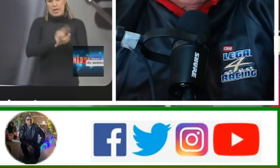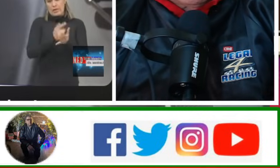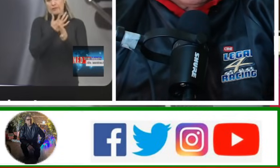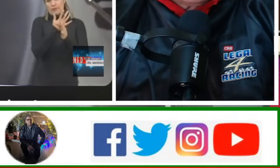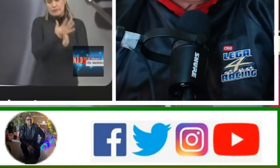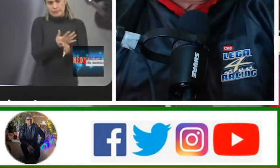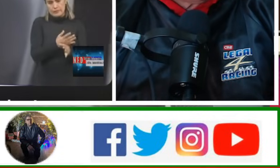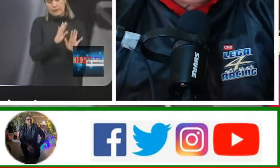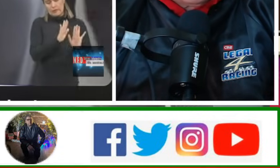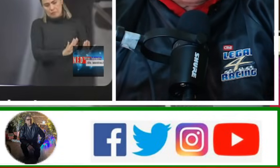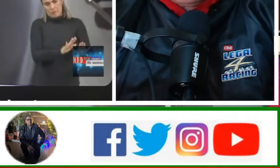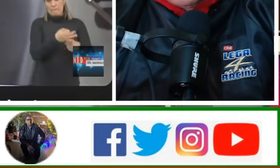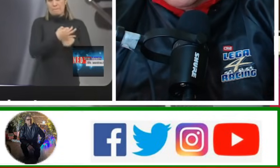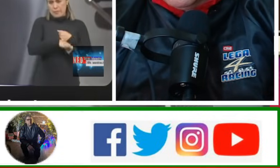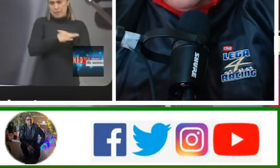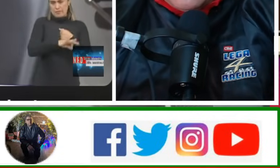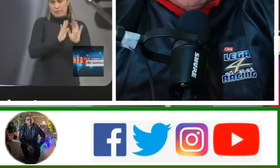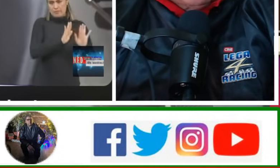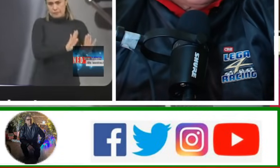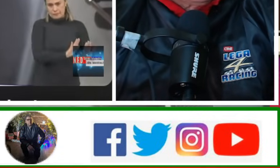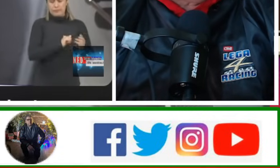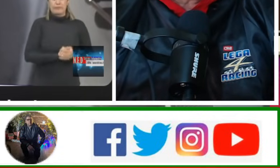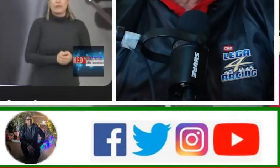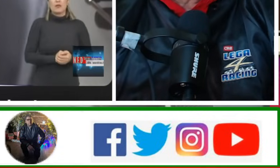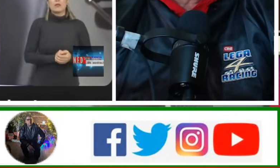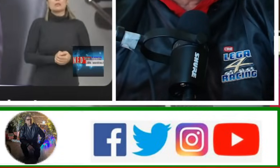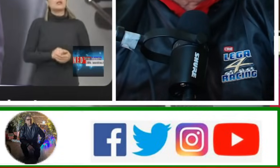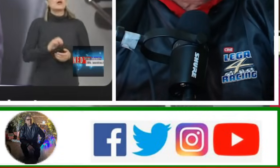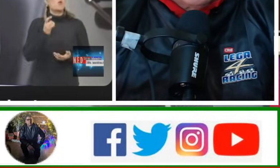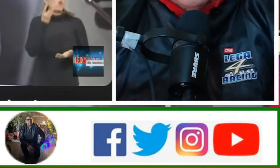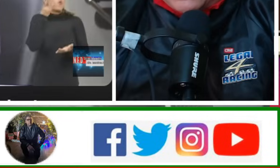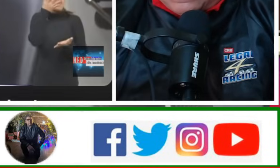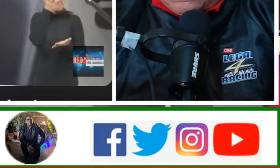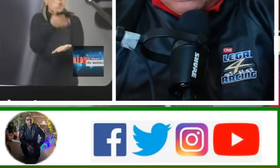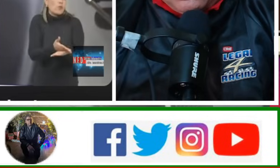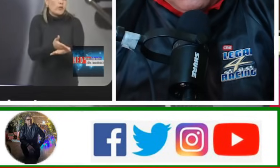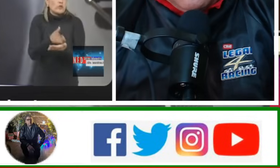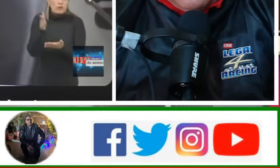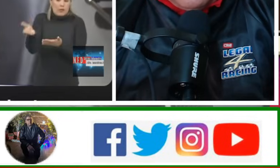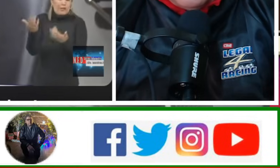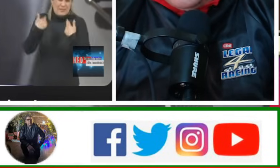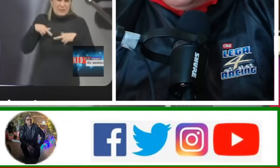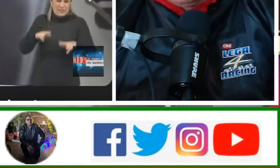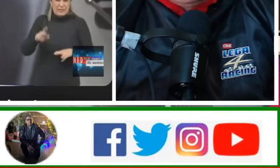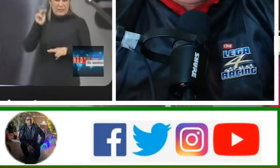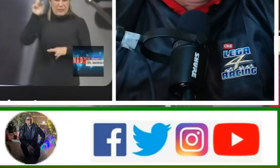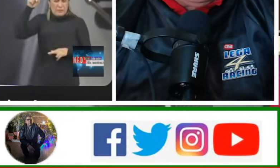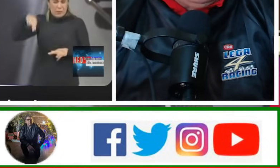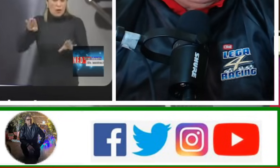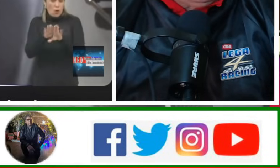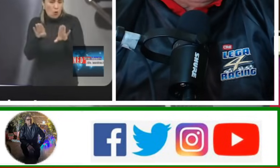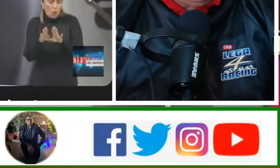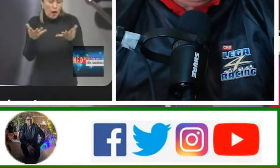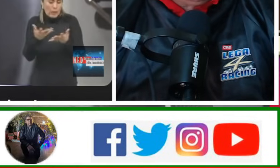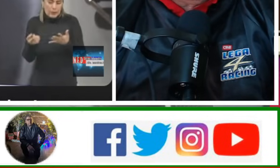Naranjo, Sergio Gutiérrez Luna y el representante de Acción Nacional, donde ellos dicen